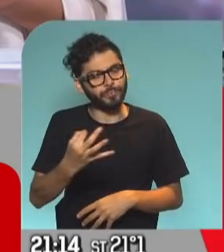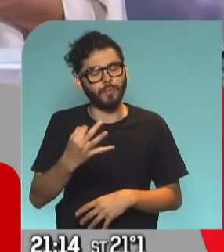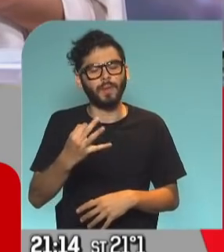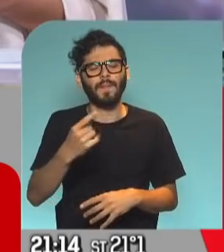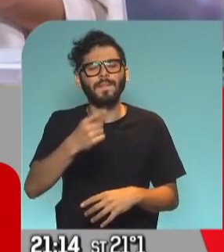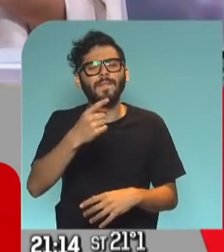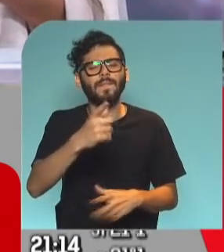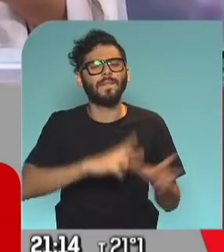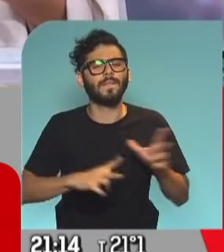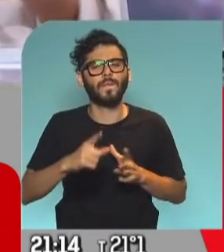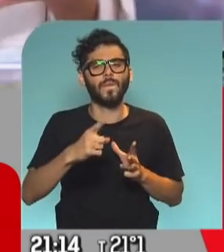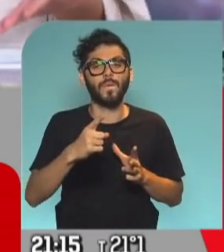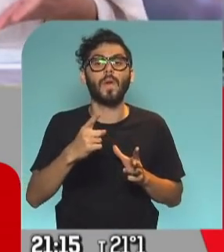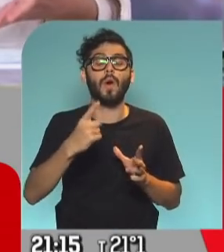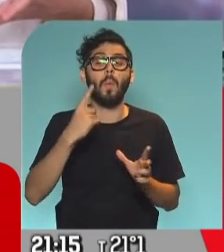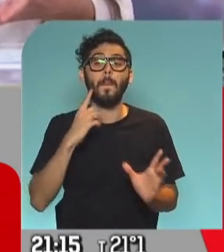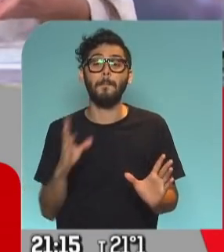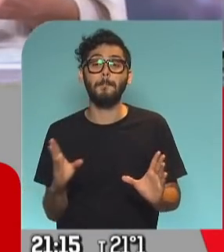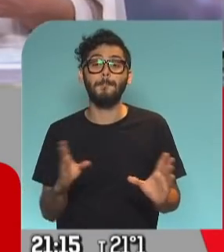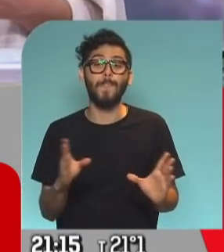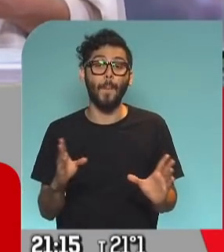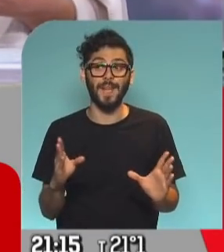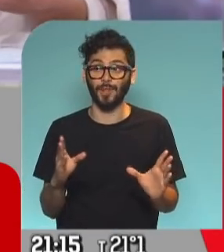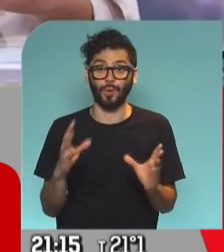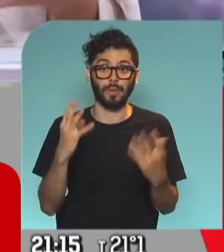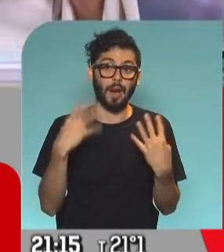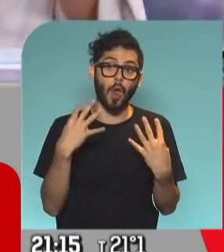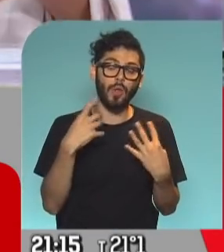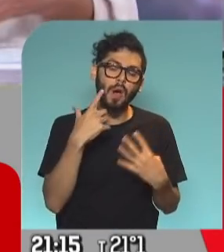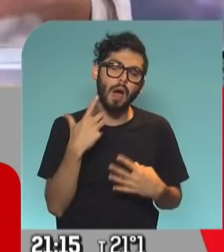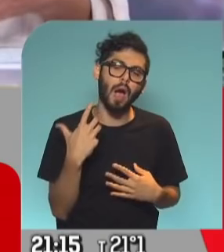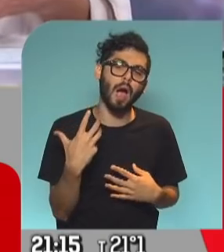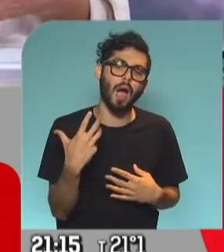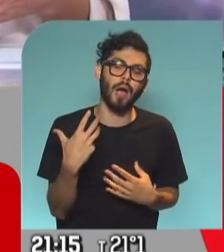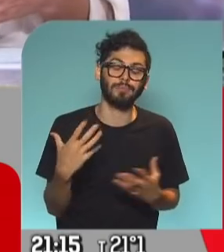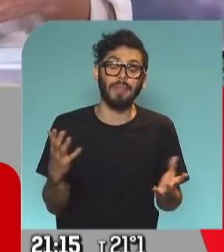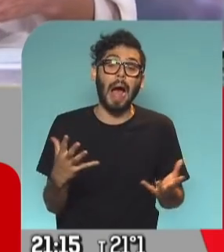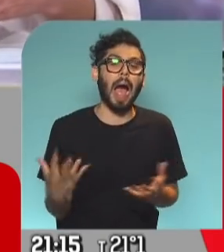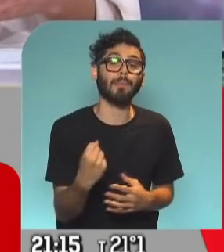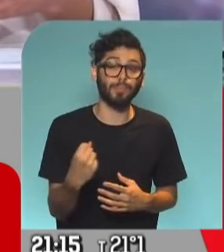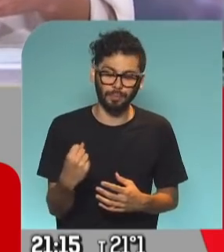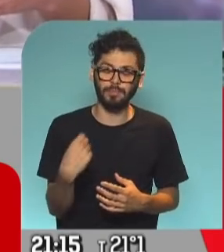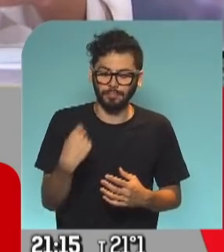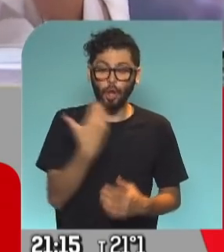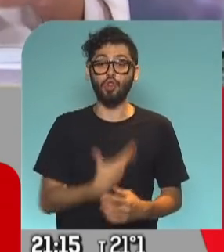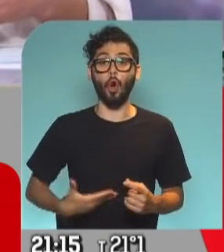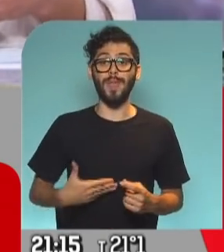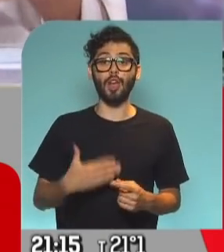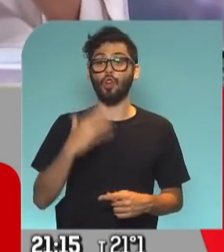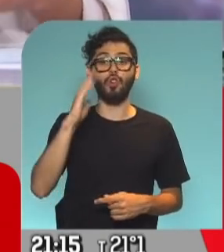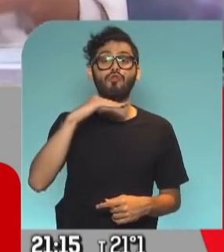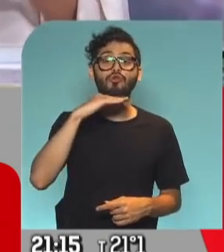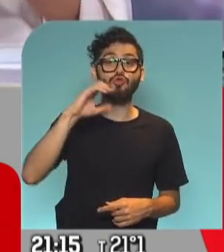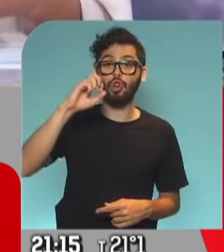caso de, digamos, le agarran un buen momento al Reino Unido esto porque al gobierno concretamente de Boris Johnson, porque en este